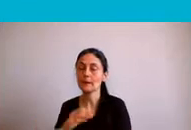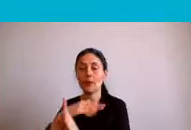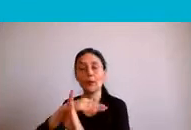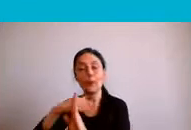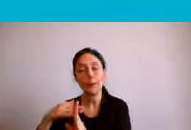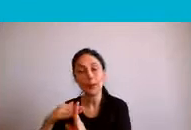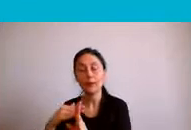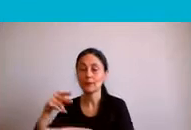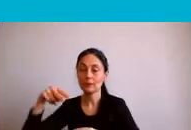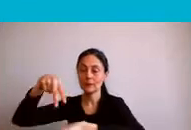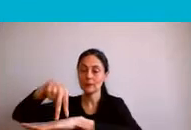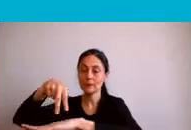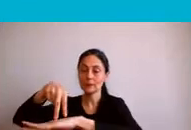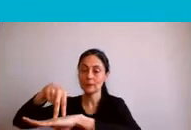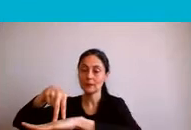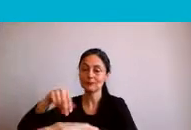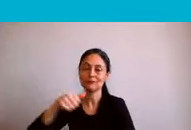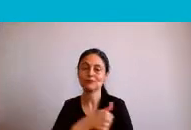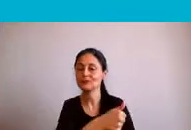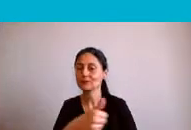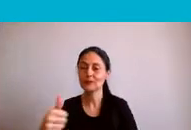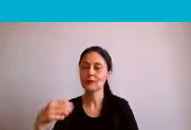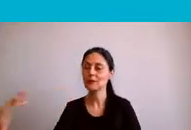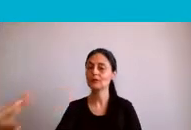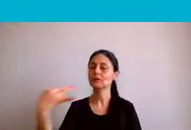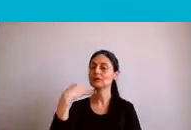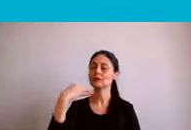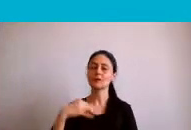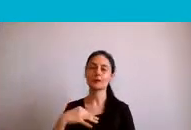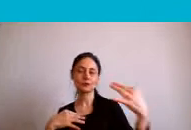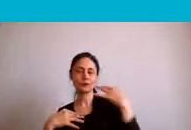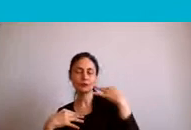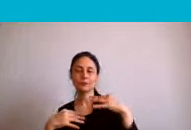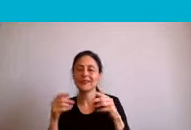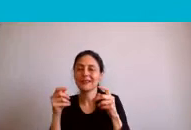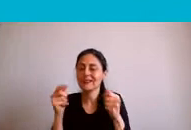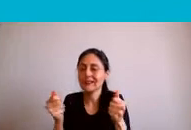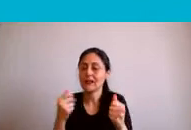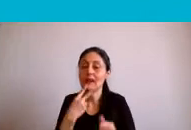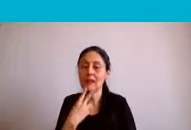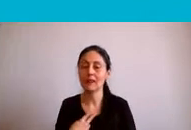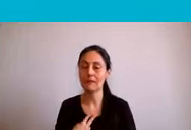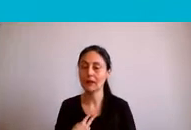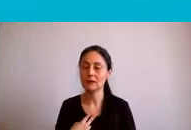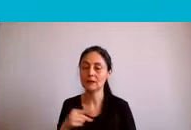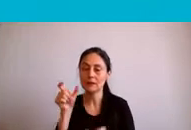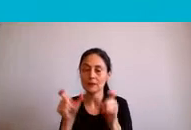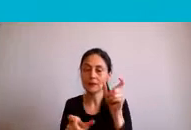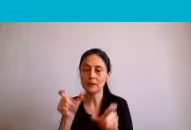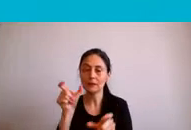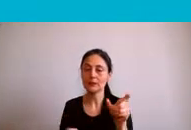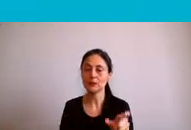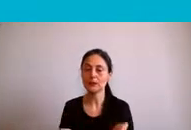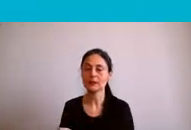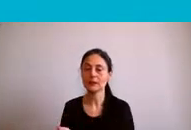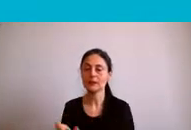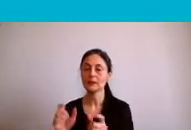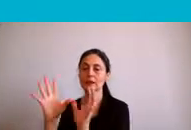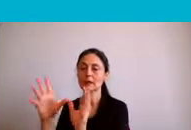impacta a nivel de la salud mental y de la calidad de vida de las personas, porque las familias se